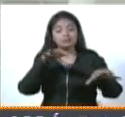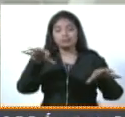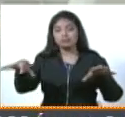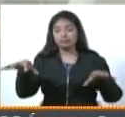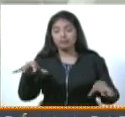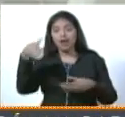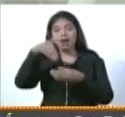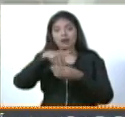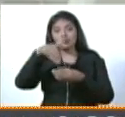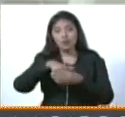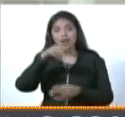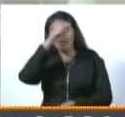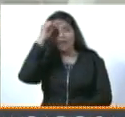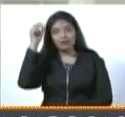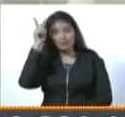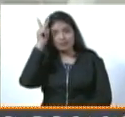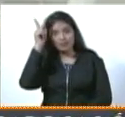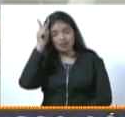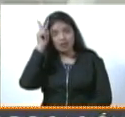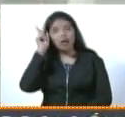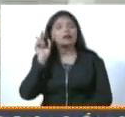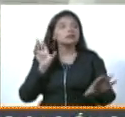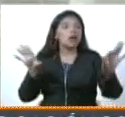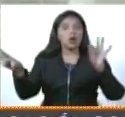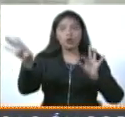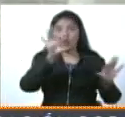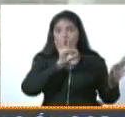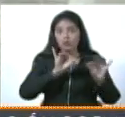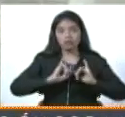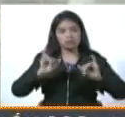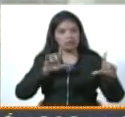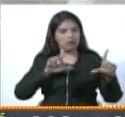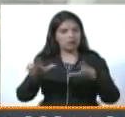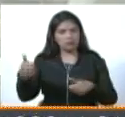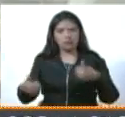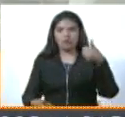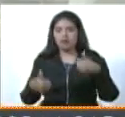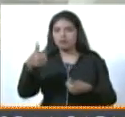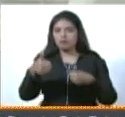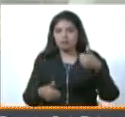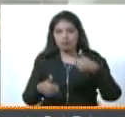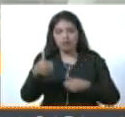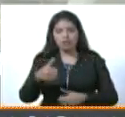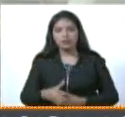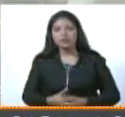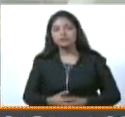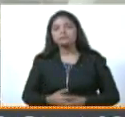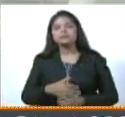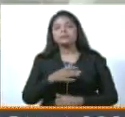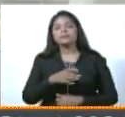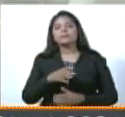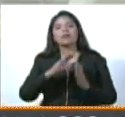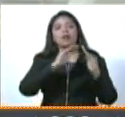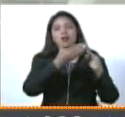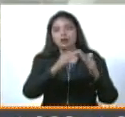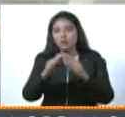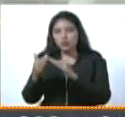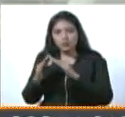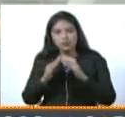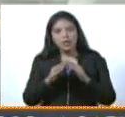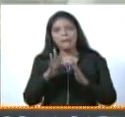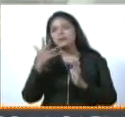electorales indígenas, donde se han escogido ya sus candidatos y candidatas por las comunidades. Más